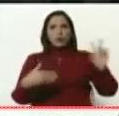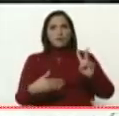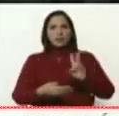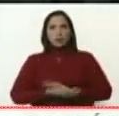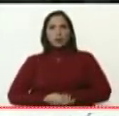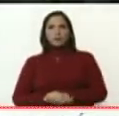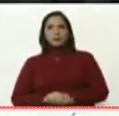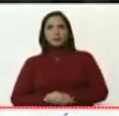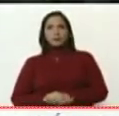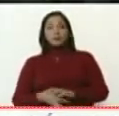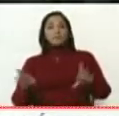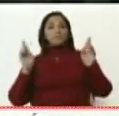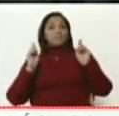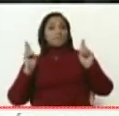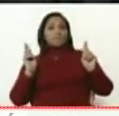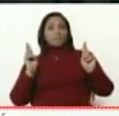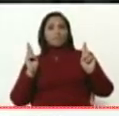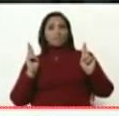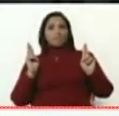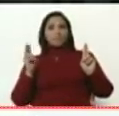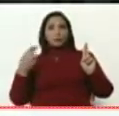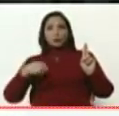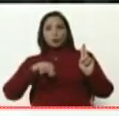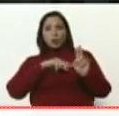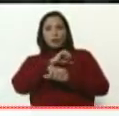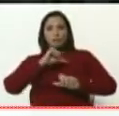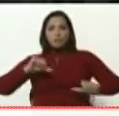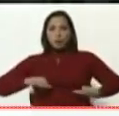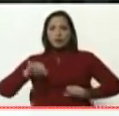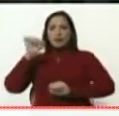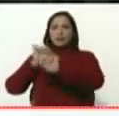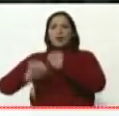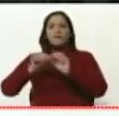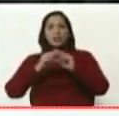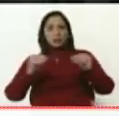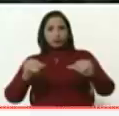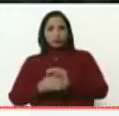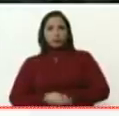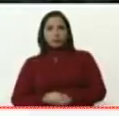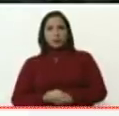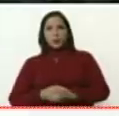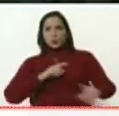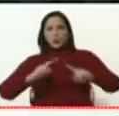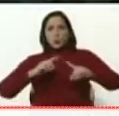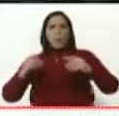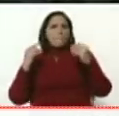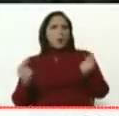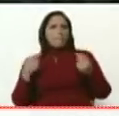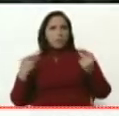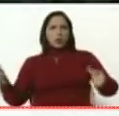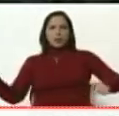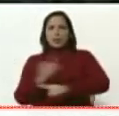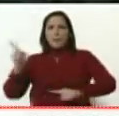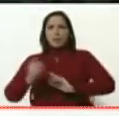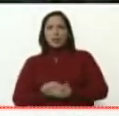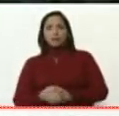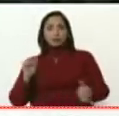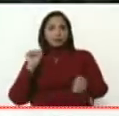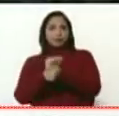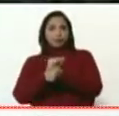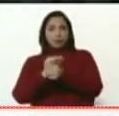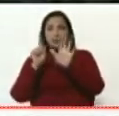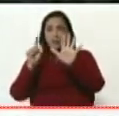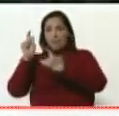Venezuela. Afortunadamente, nuestras fuerzas de defensa territorial actuaron de manera efectiva, detuvieron a 6 de